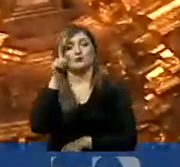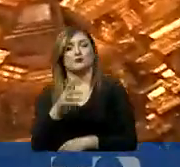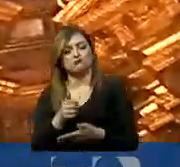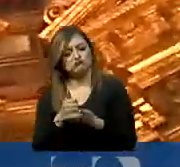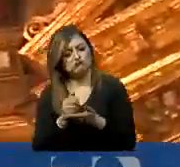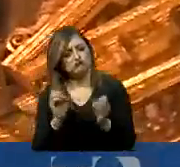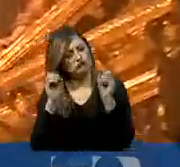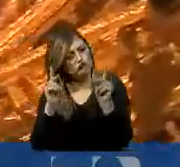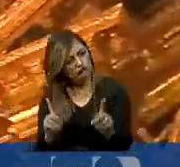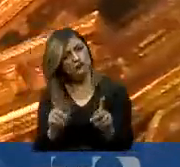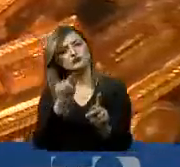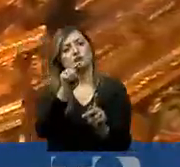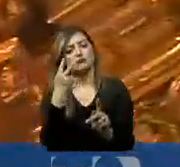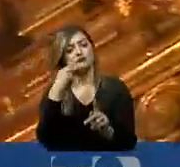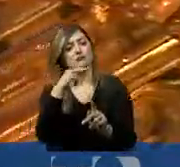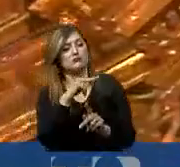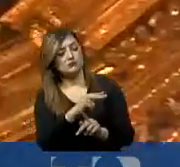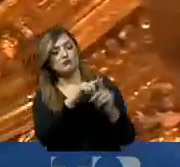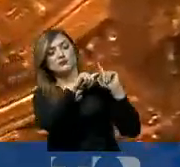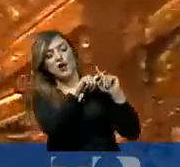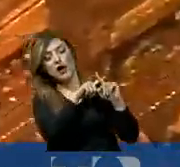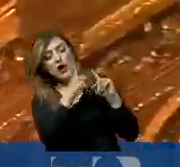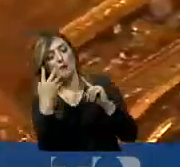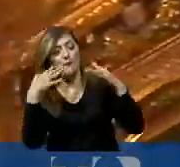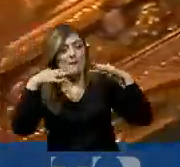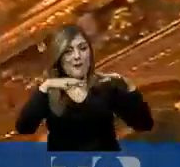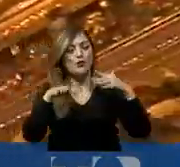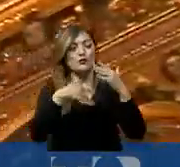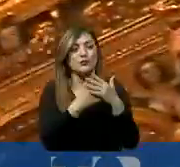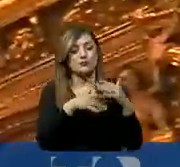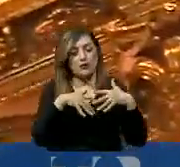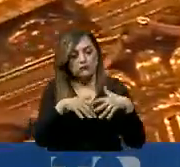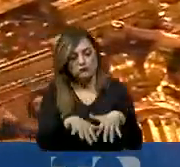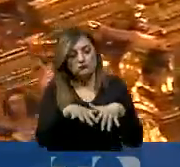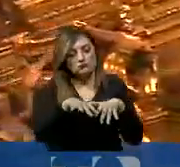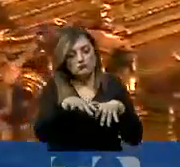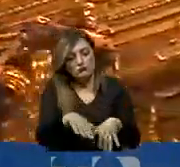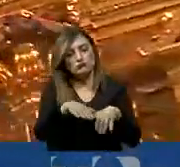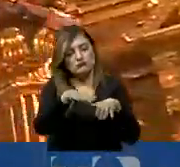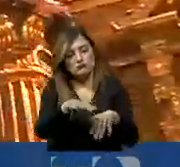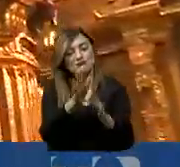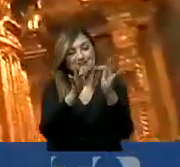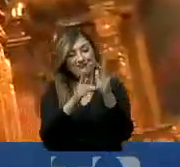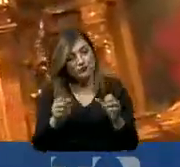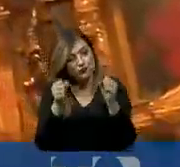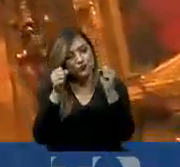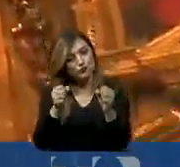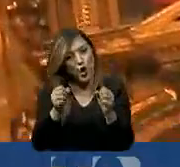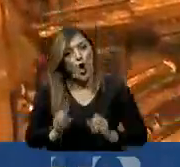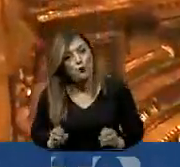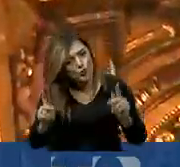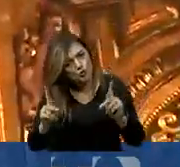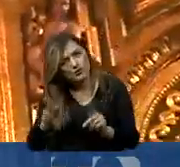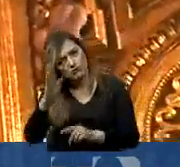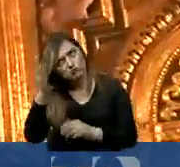gracia de volver a contemplar el misterio de la cruz a través del Vía Crucis, a través de esta procesión de Jesús de Gran Poder, creo que es el